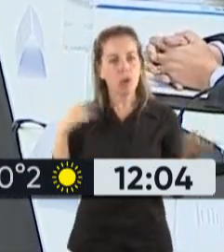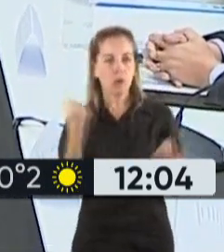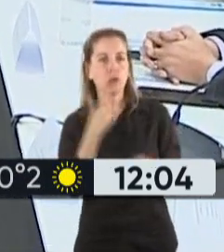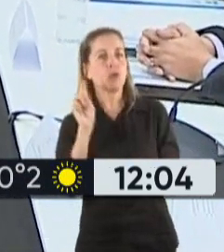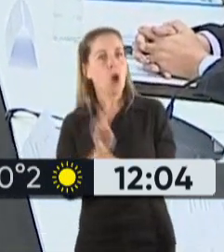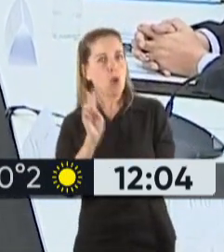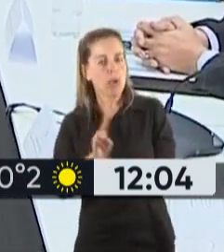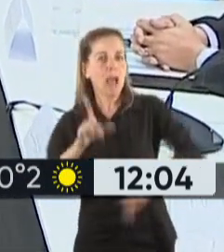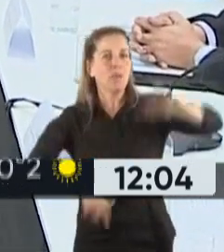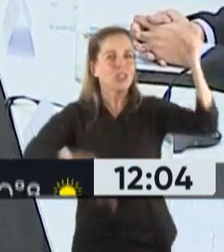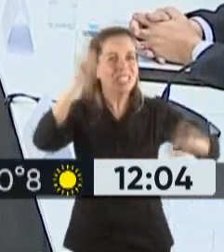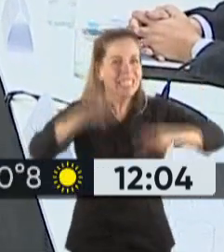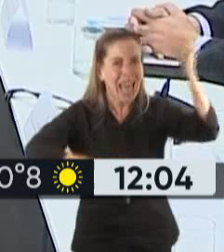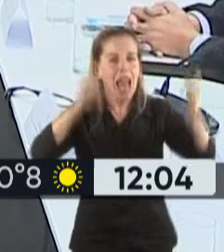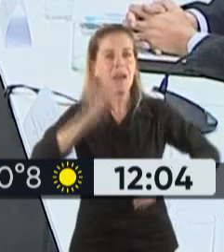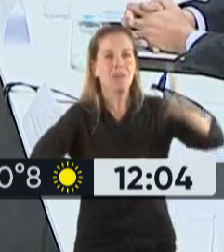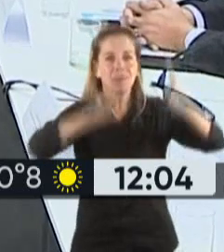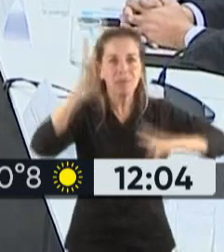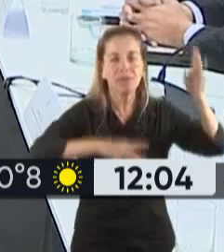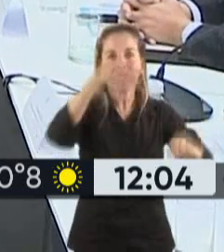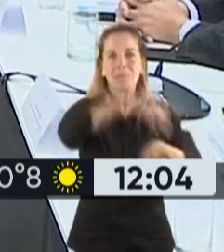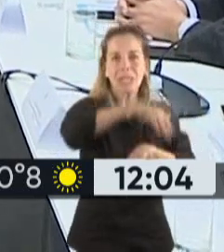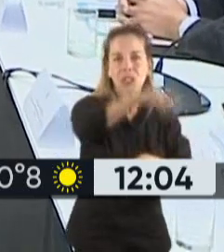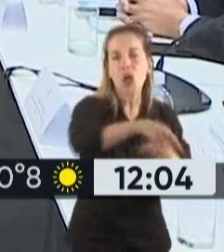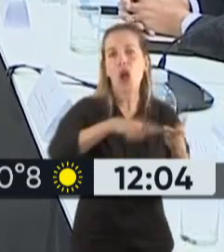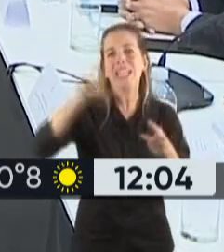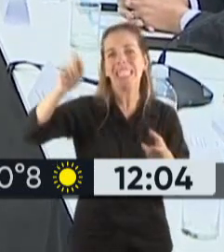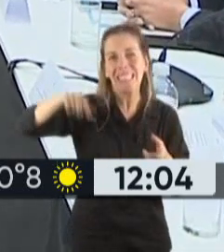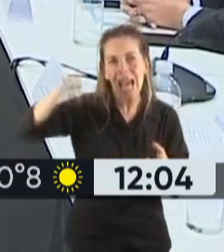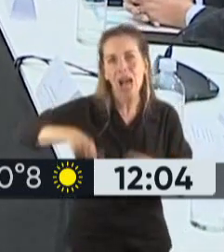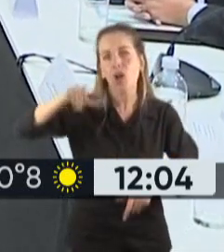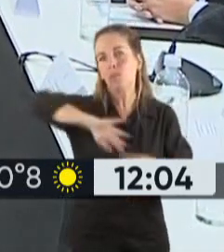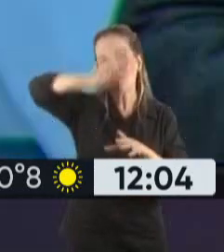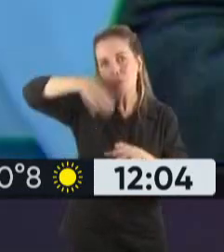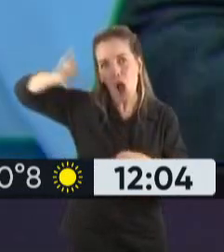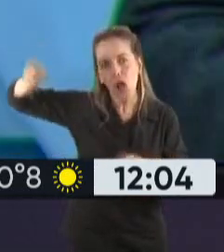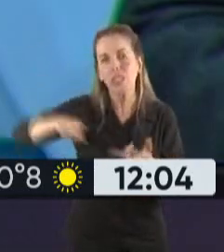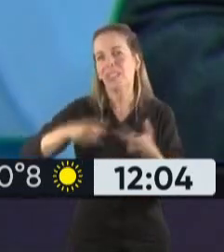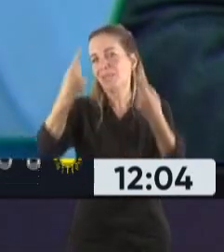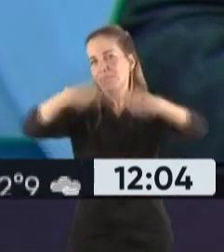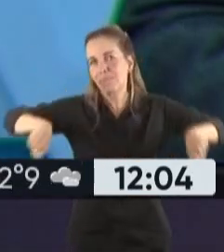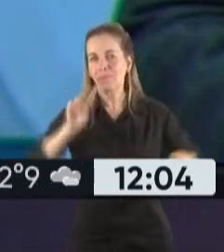nuestras selvas en Misiones, nuestros montes en el Chaco, nuestros bosques andinos,